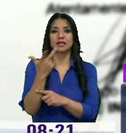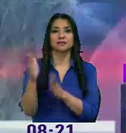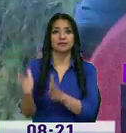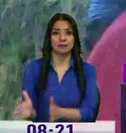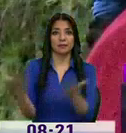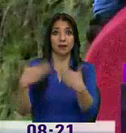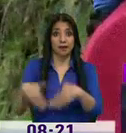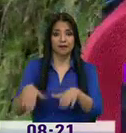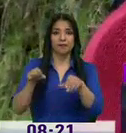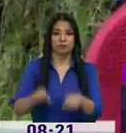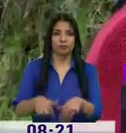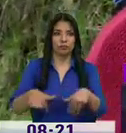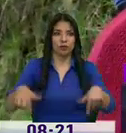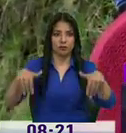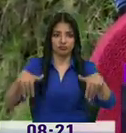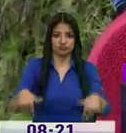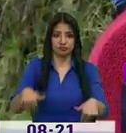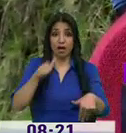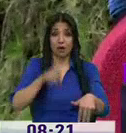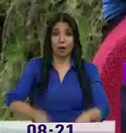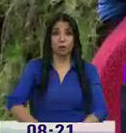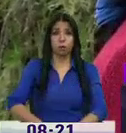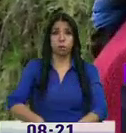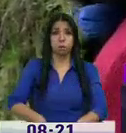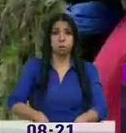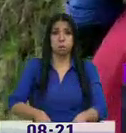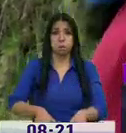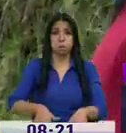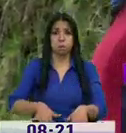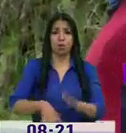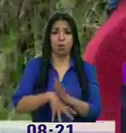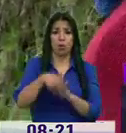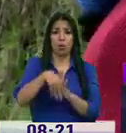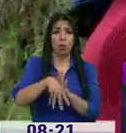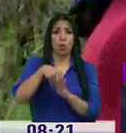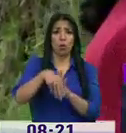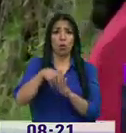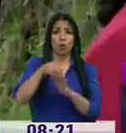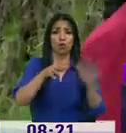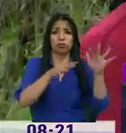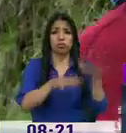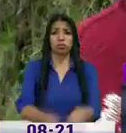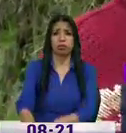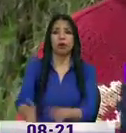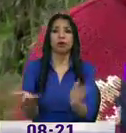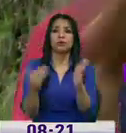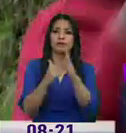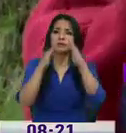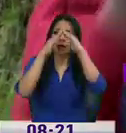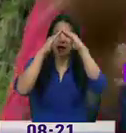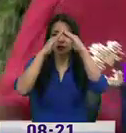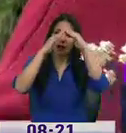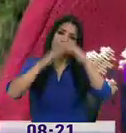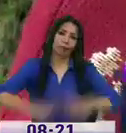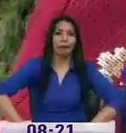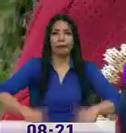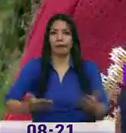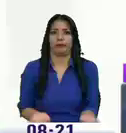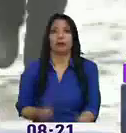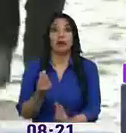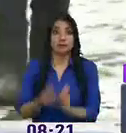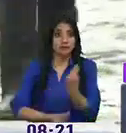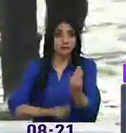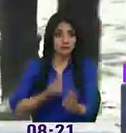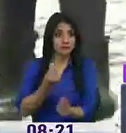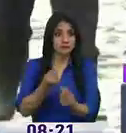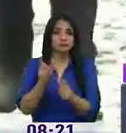etapa. Empuja el agua, entonces tarde que temprano va a ver, igual va a bajar la montaña así de encima para acá abajo.